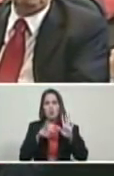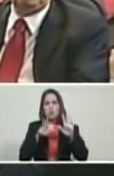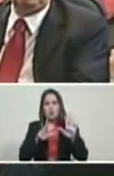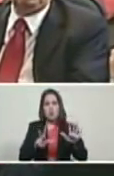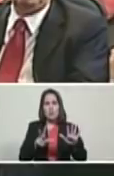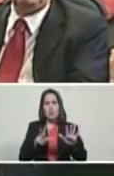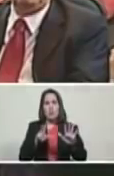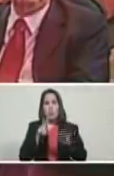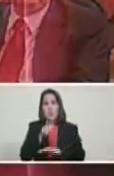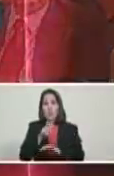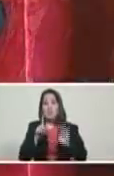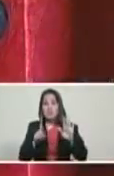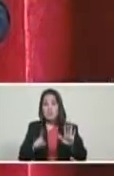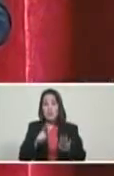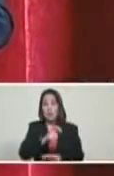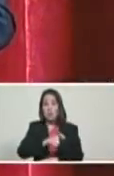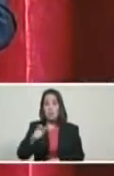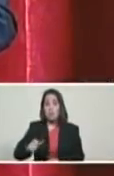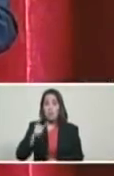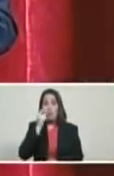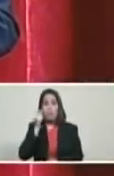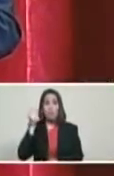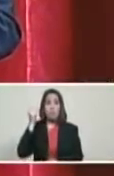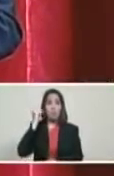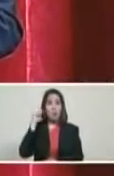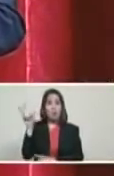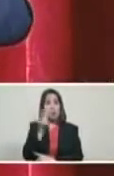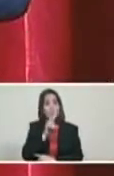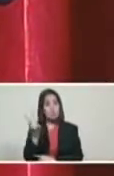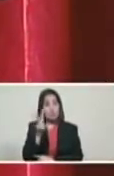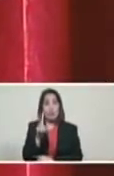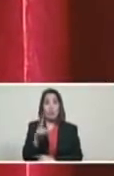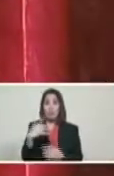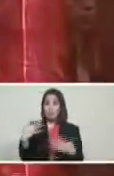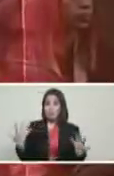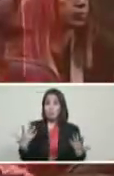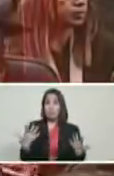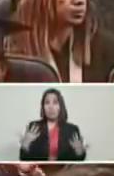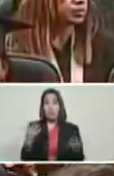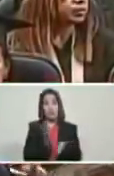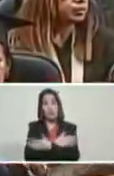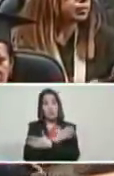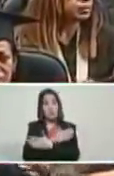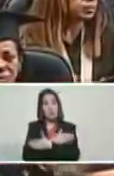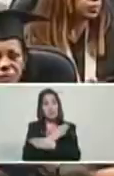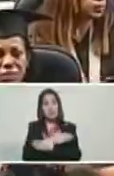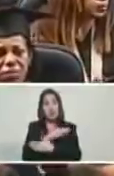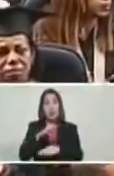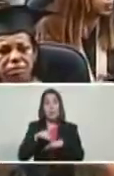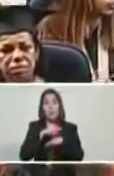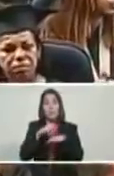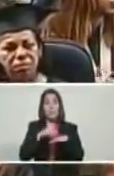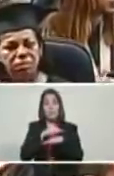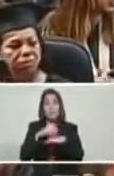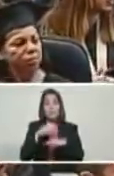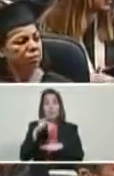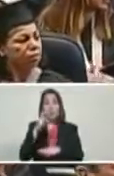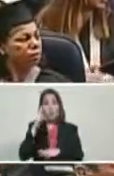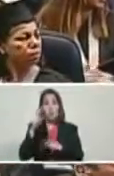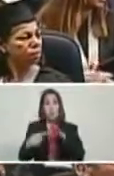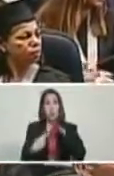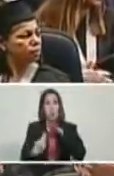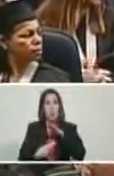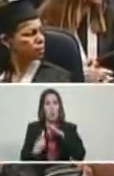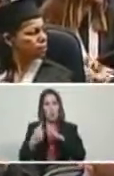3.086.826 venezolanos y venezolanas. Naguará. Felicidades, felicitaciones a la misión Robinson. Levanten la mano a la